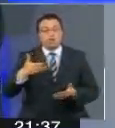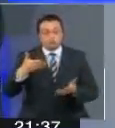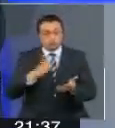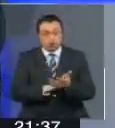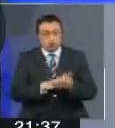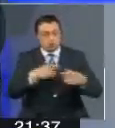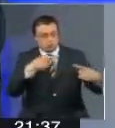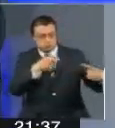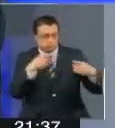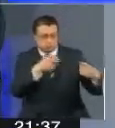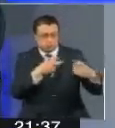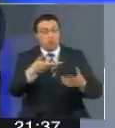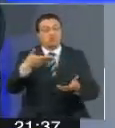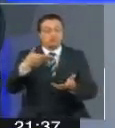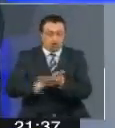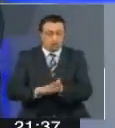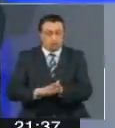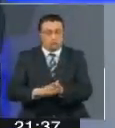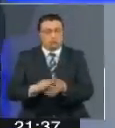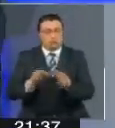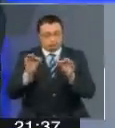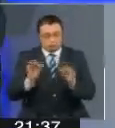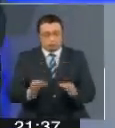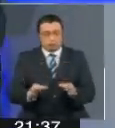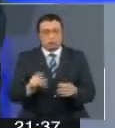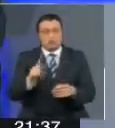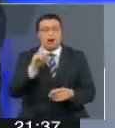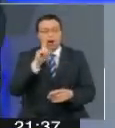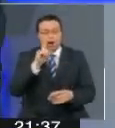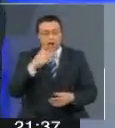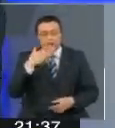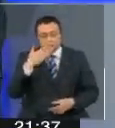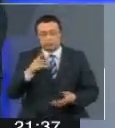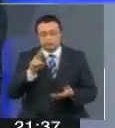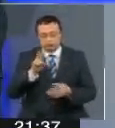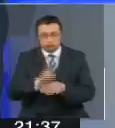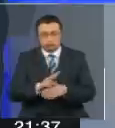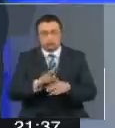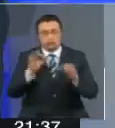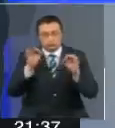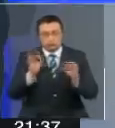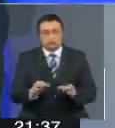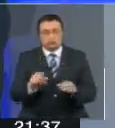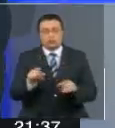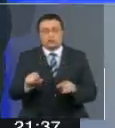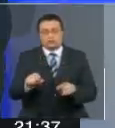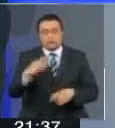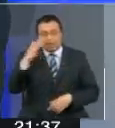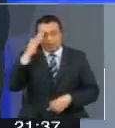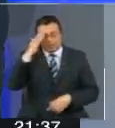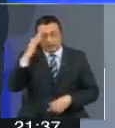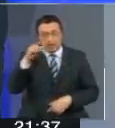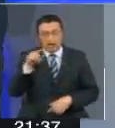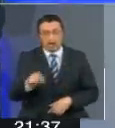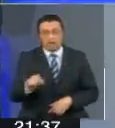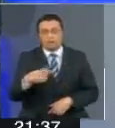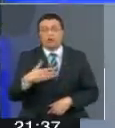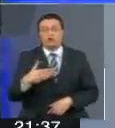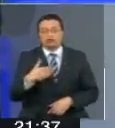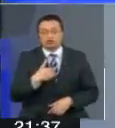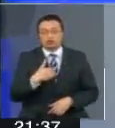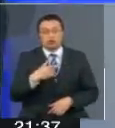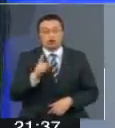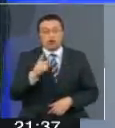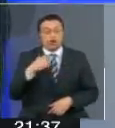combate combatiendo. Hay testimonio preciso de ese día que yo no